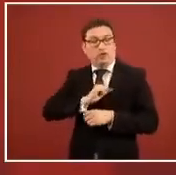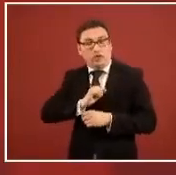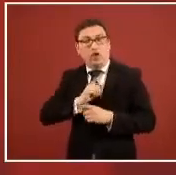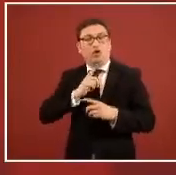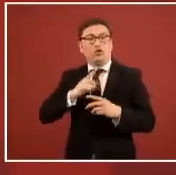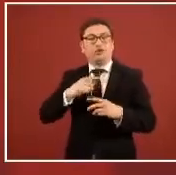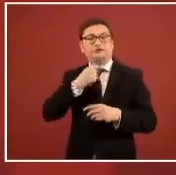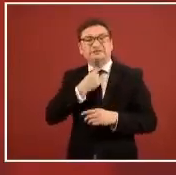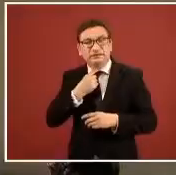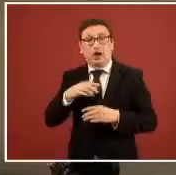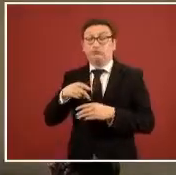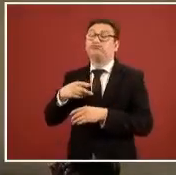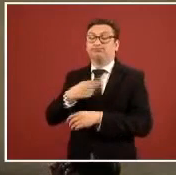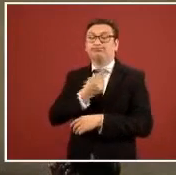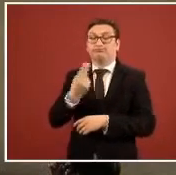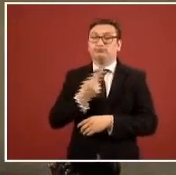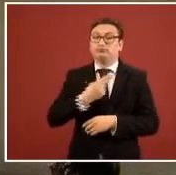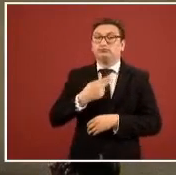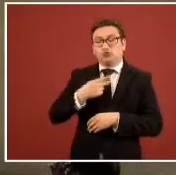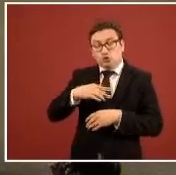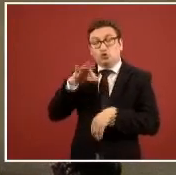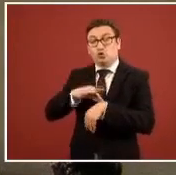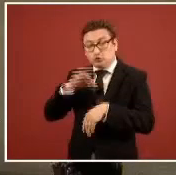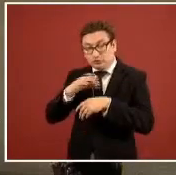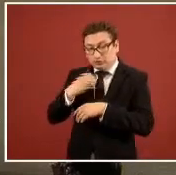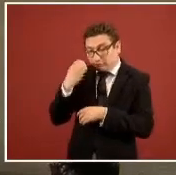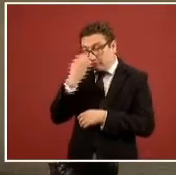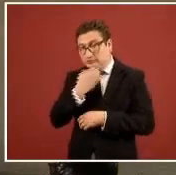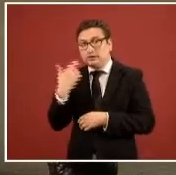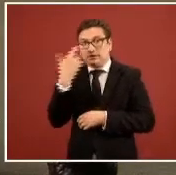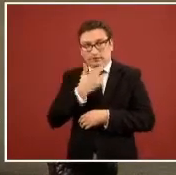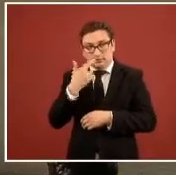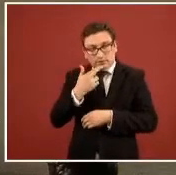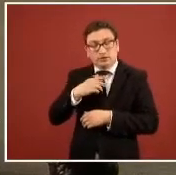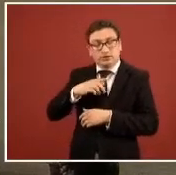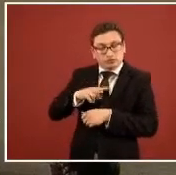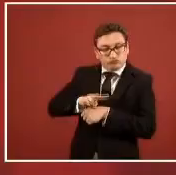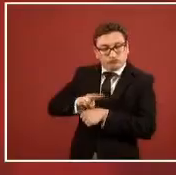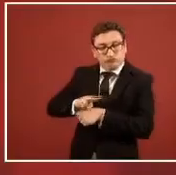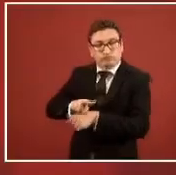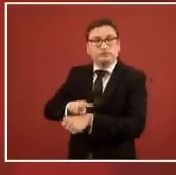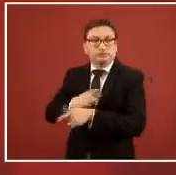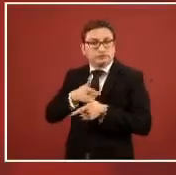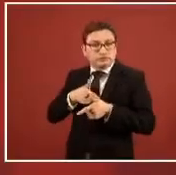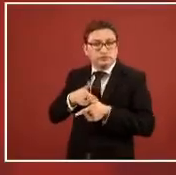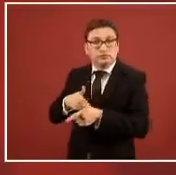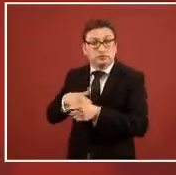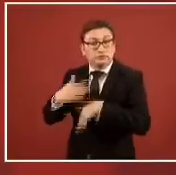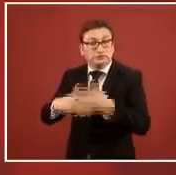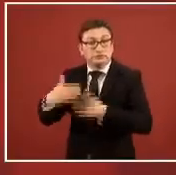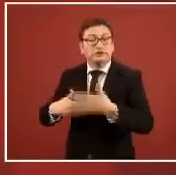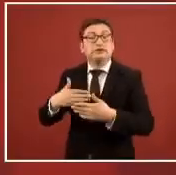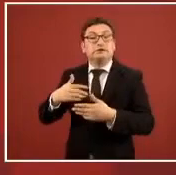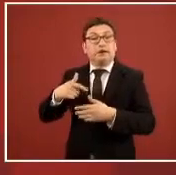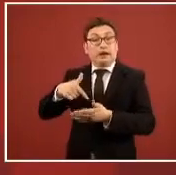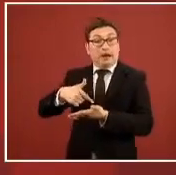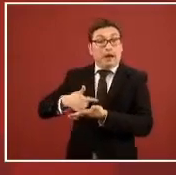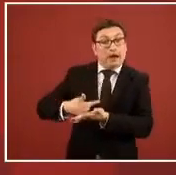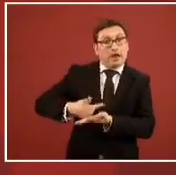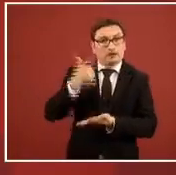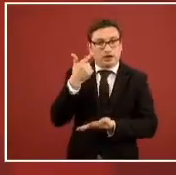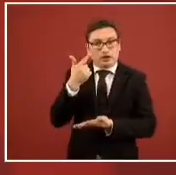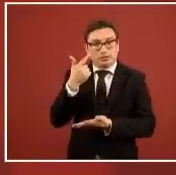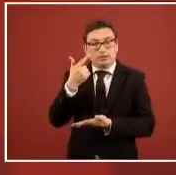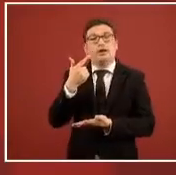una evaluación médica para que haya un seguimiento directo y que no se compliquen. En caso de